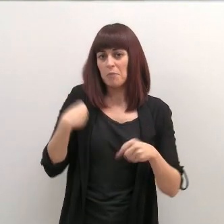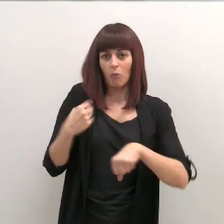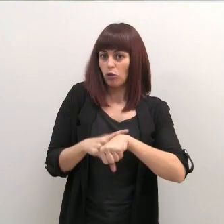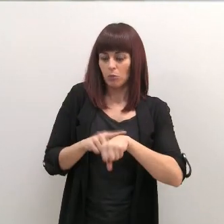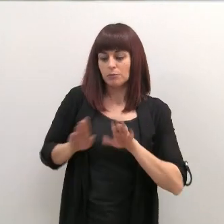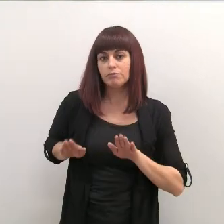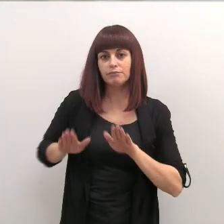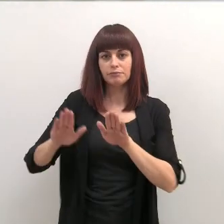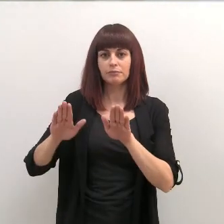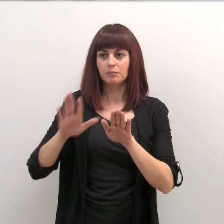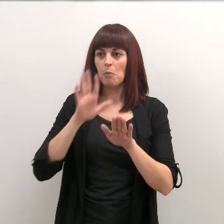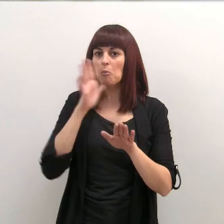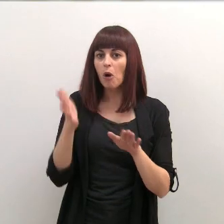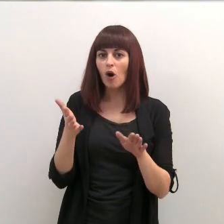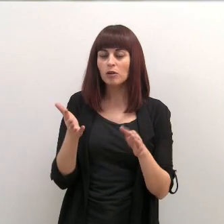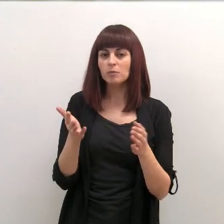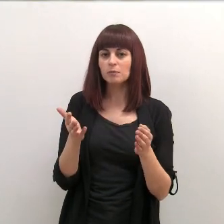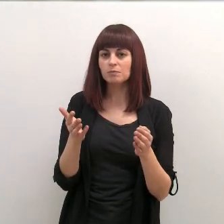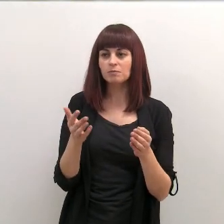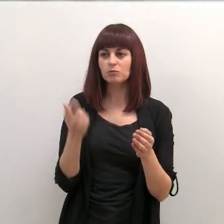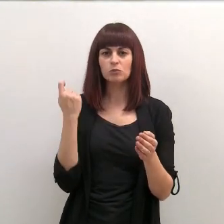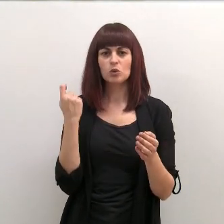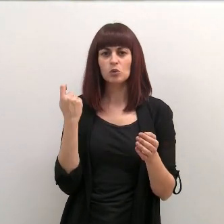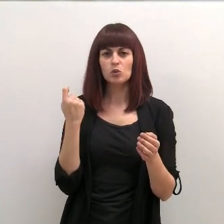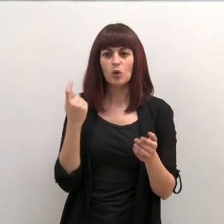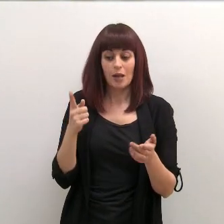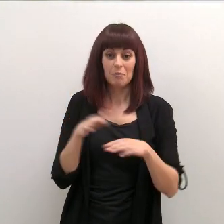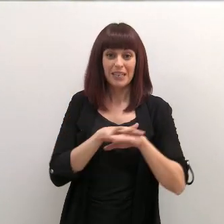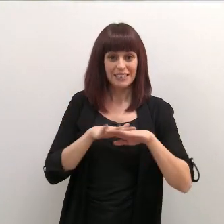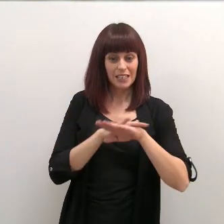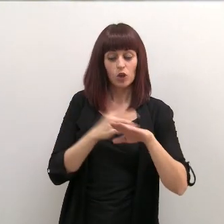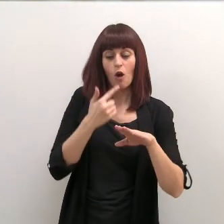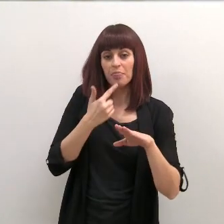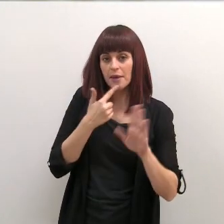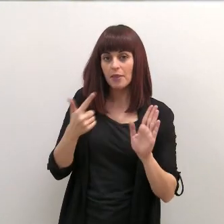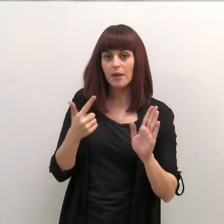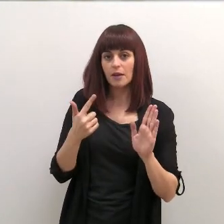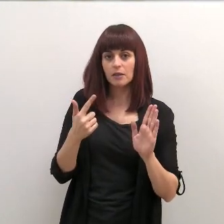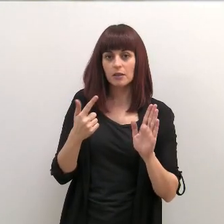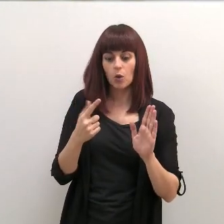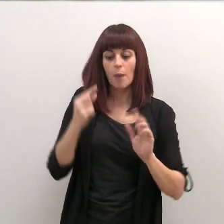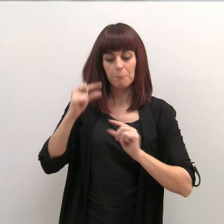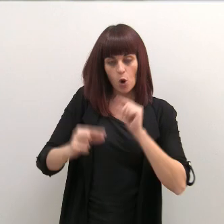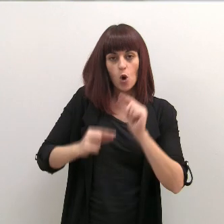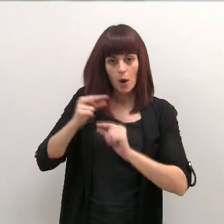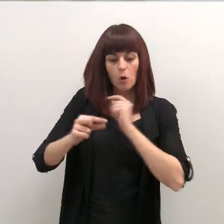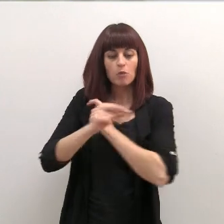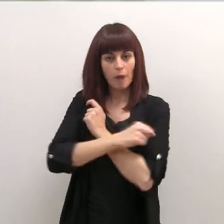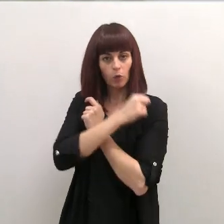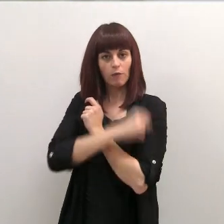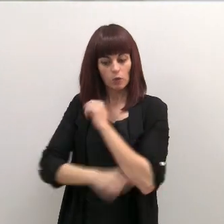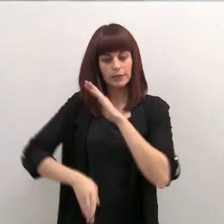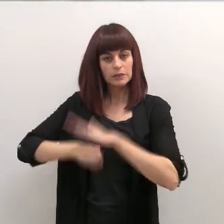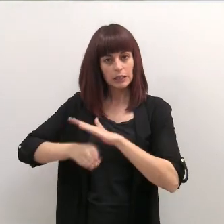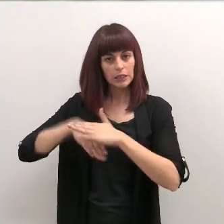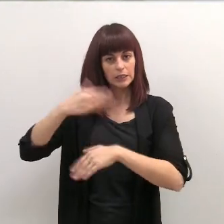porque no tenemos por qué guardar estrictamente un poco. El Ministerio, la indicación es que se siga de forma progresiva, pero que no hace falta que